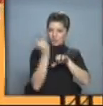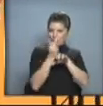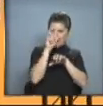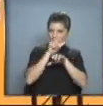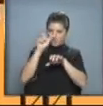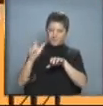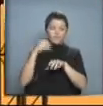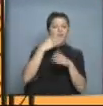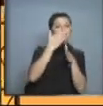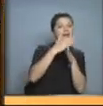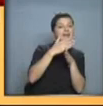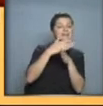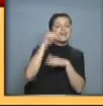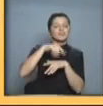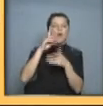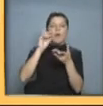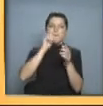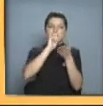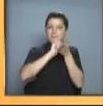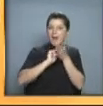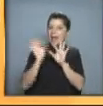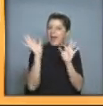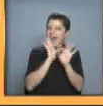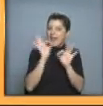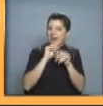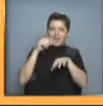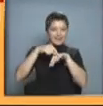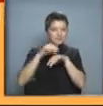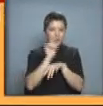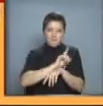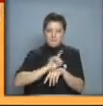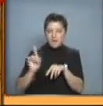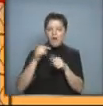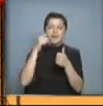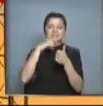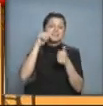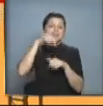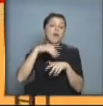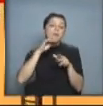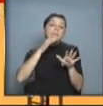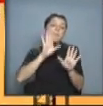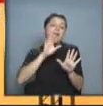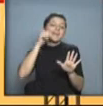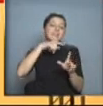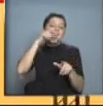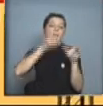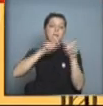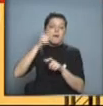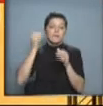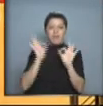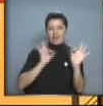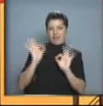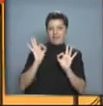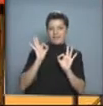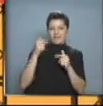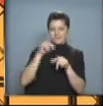los noviazgos y concubinatos sin papeles ni compromisos hacen que se incremente el universo de los solteritos sin apuro. Más allá de